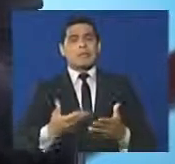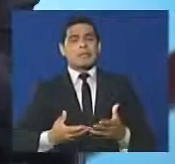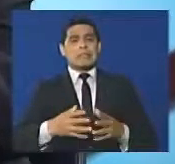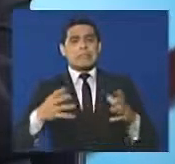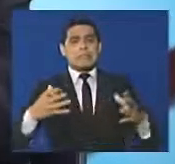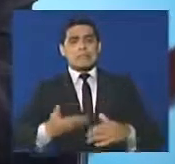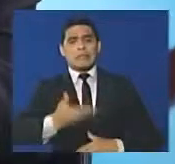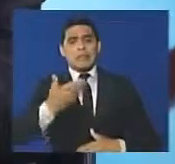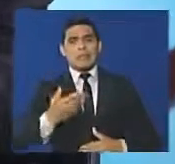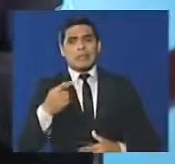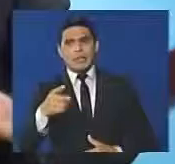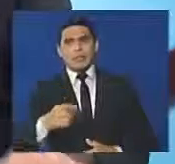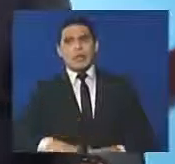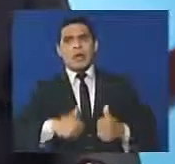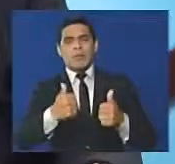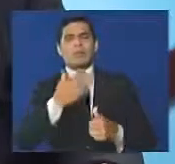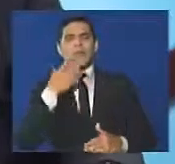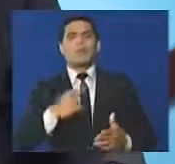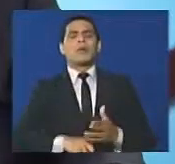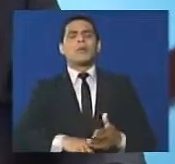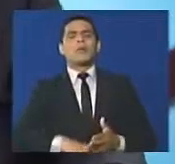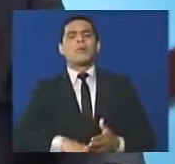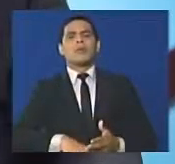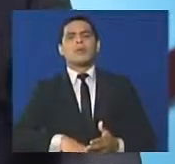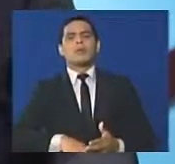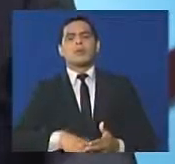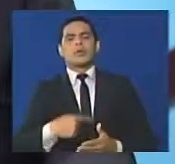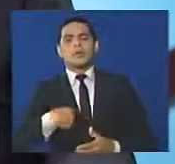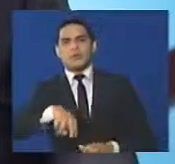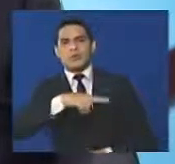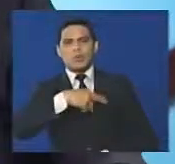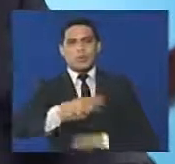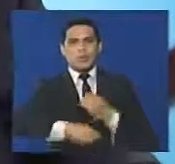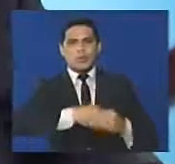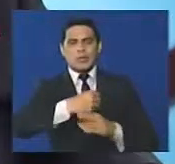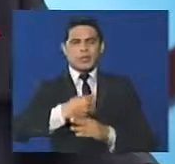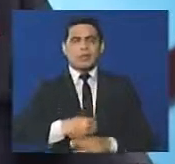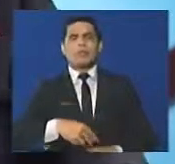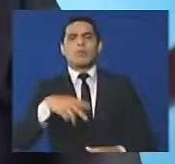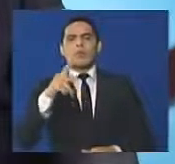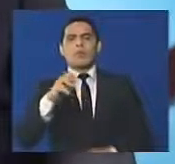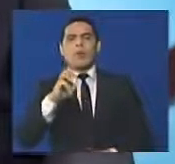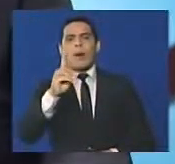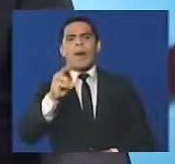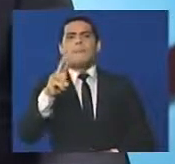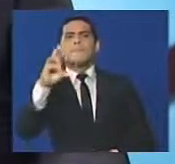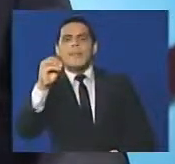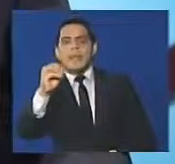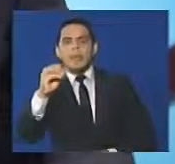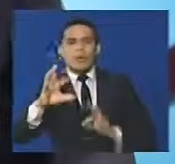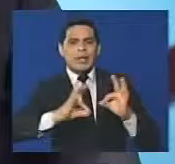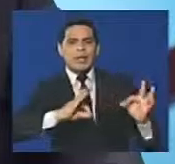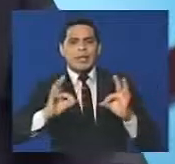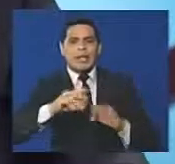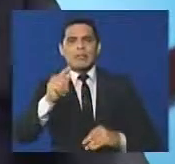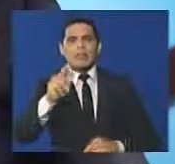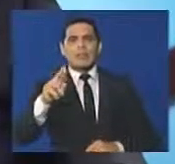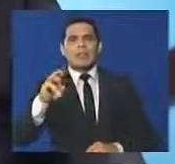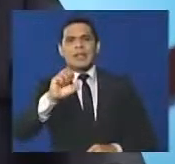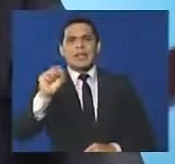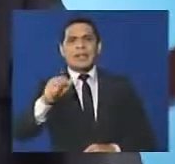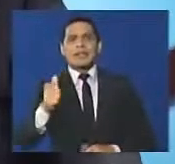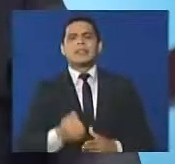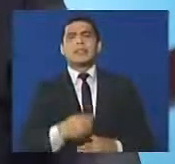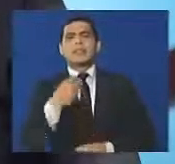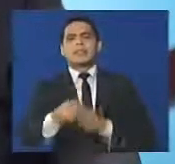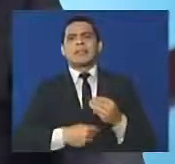Cuando esto salió en la gala de tenores que nosotros hicimos con el maestro Pedro Liendo en el Teatro Teresa Carreño, se